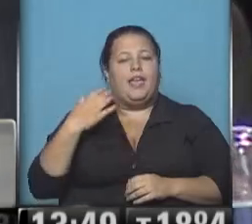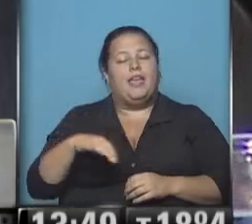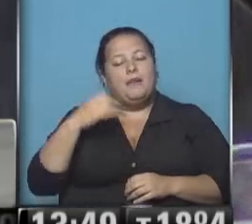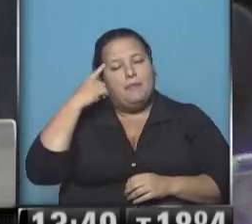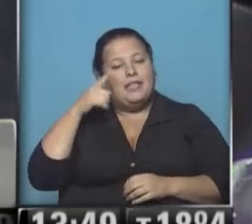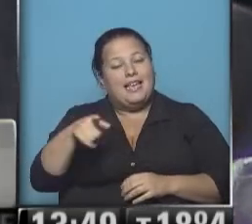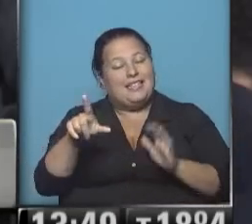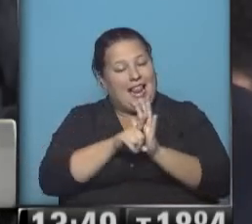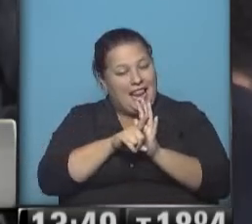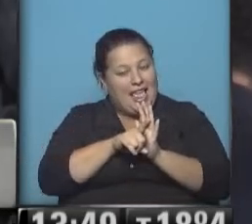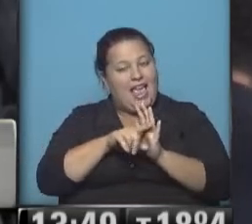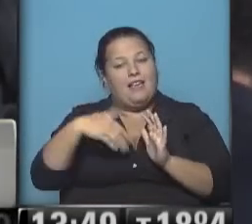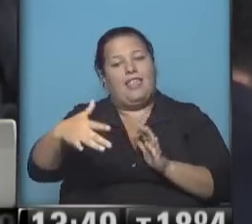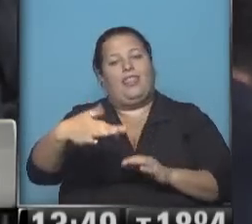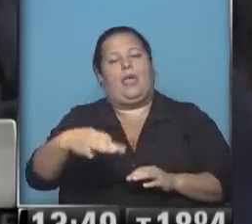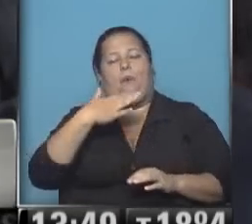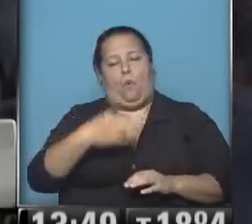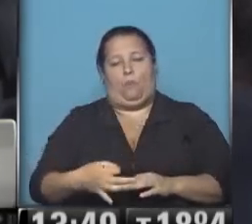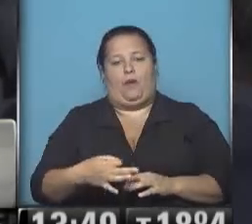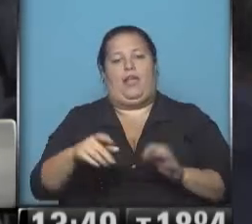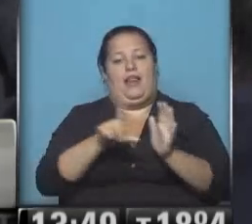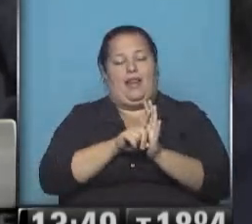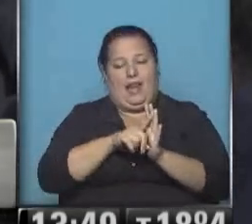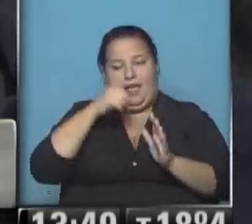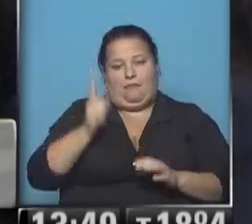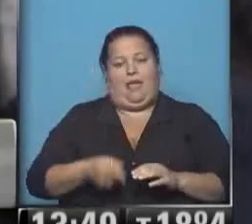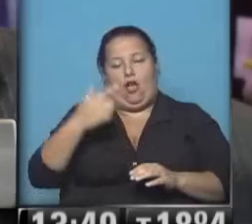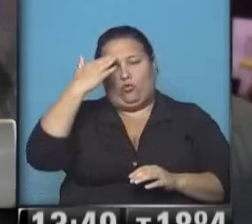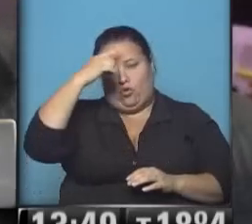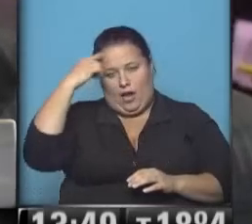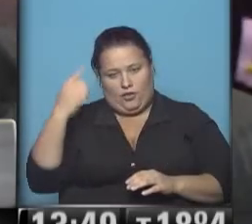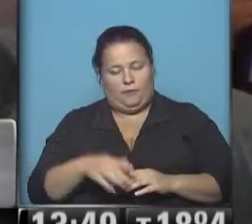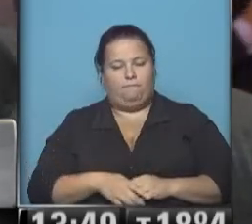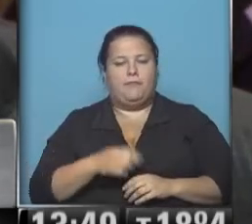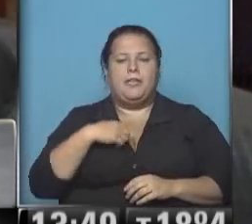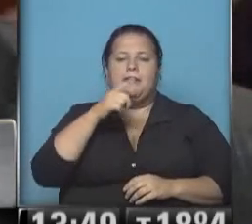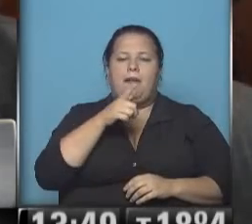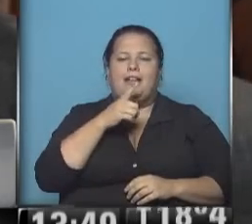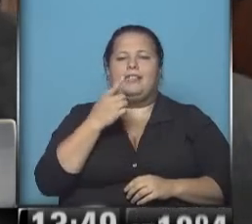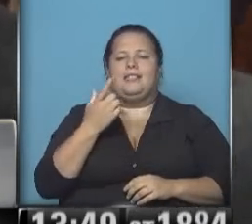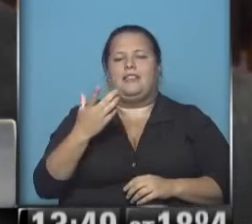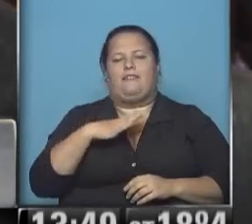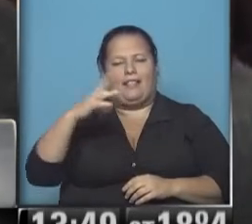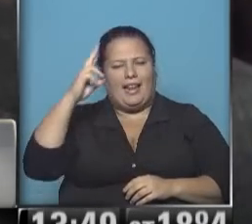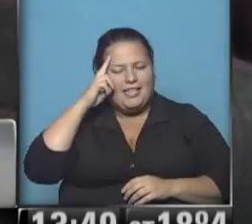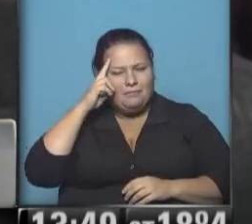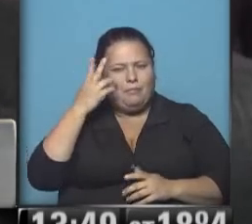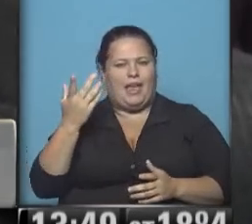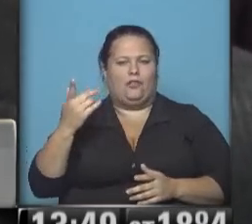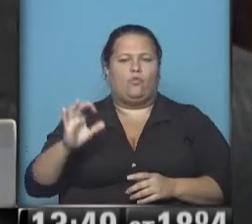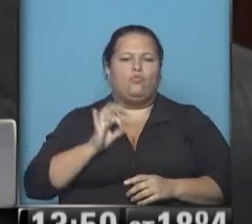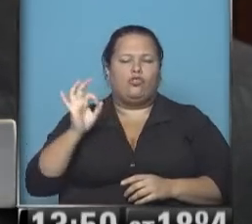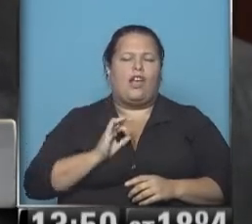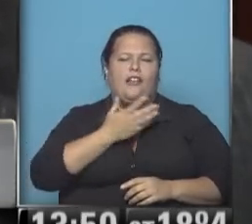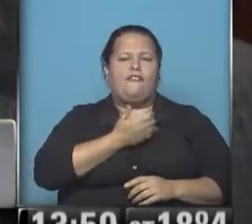posibilidad de que esa norma en algún momento se cumpla no como es una norma imperativa de la Constitución nos parece que no se le puede faltar el respeto a alguien de una trayectoria